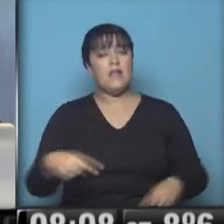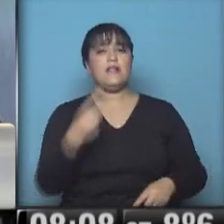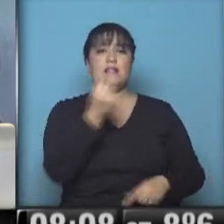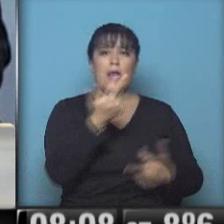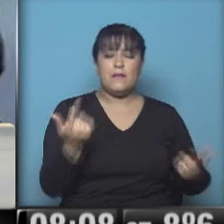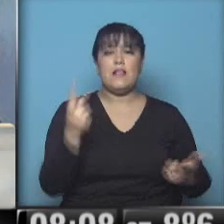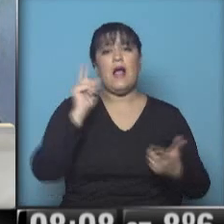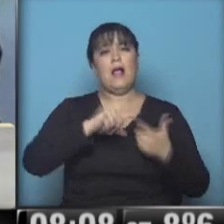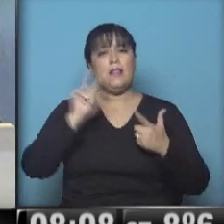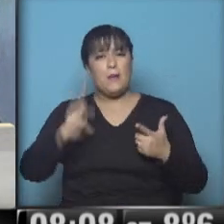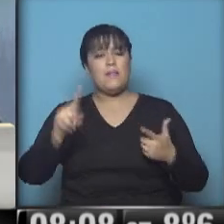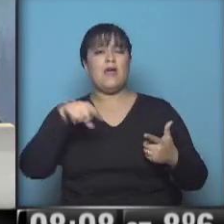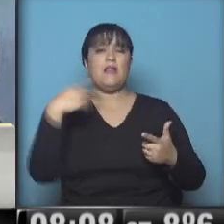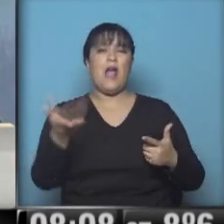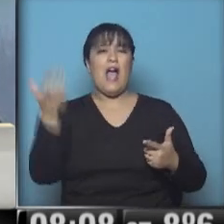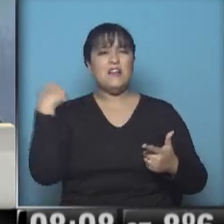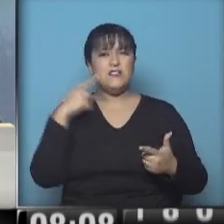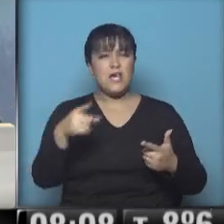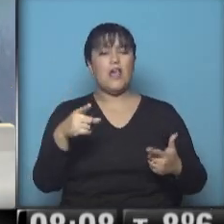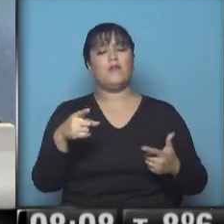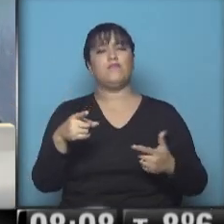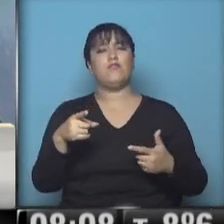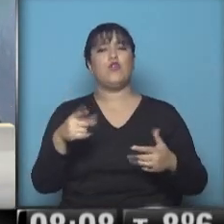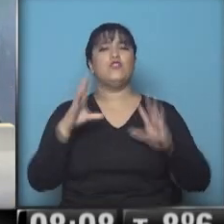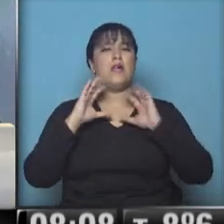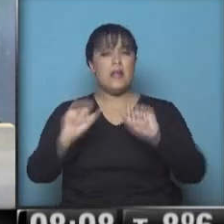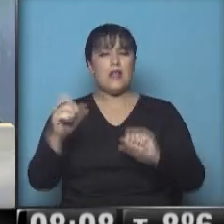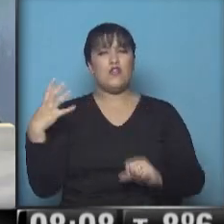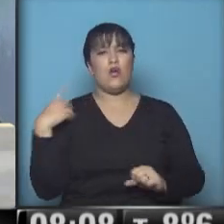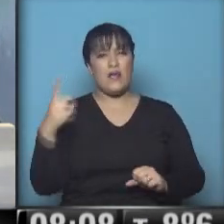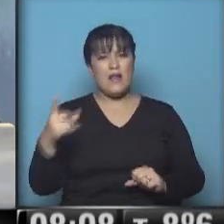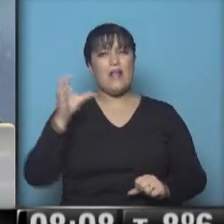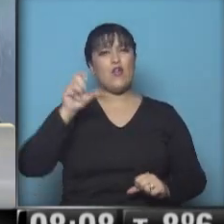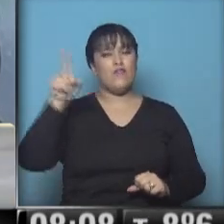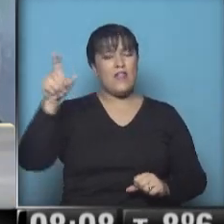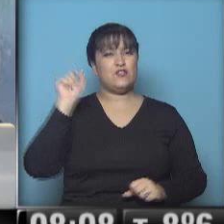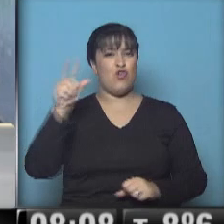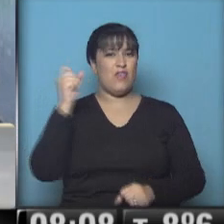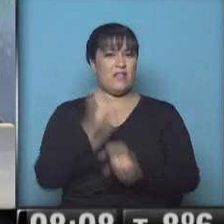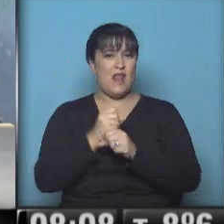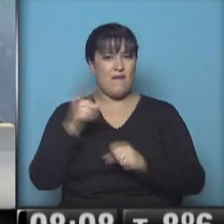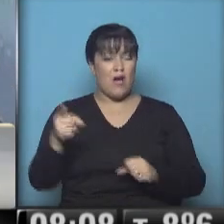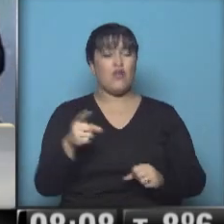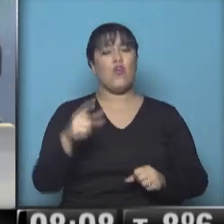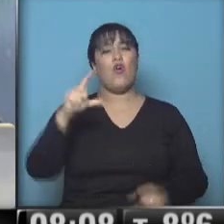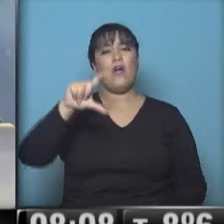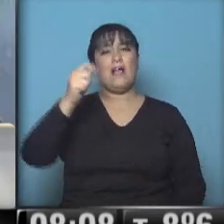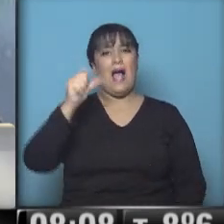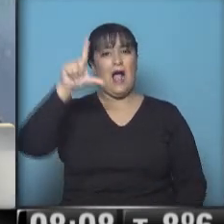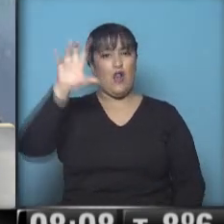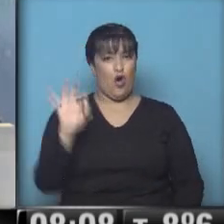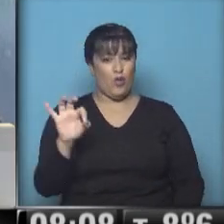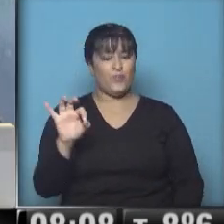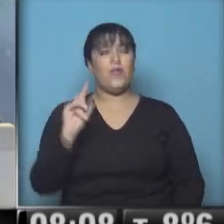reop ayer hemos estado con juntamente con el secretario general de la confederación general de trabajo Antonio caló junto